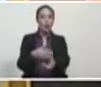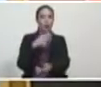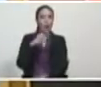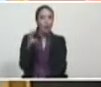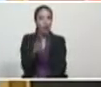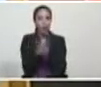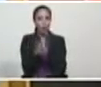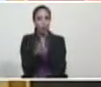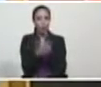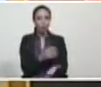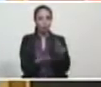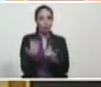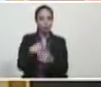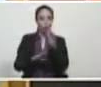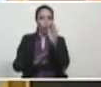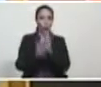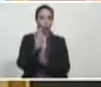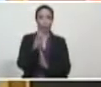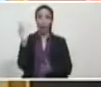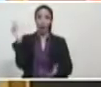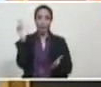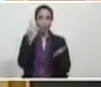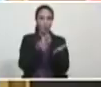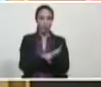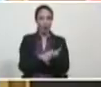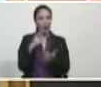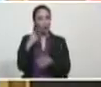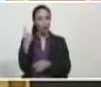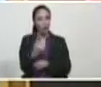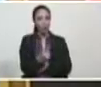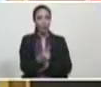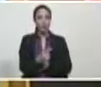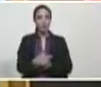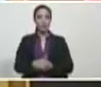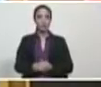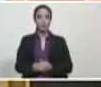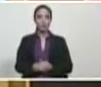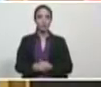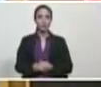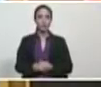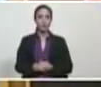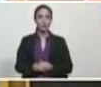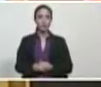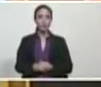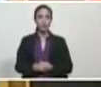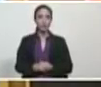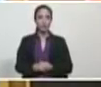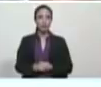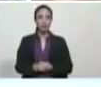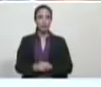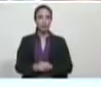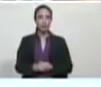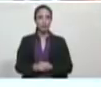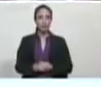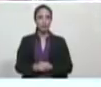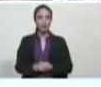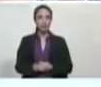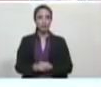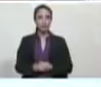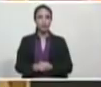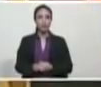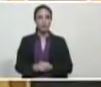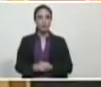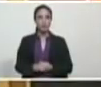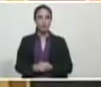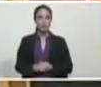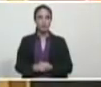el arranque aprobado. Ejecútese, cúmplase. Este fondo rotatorio, que como dice